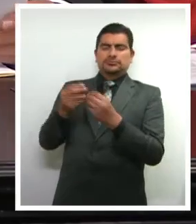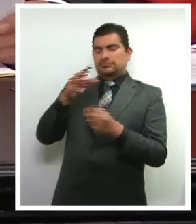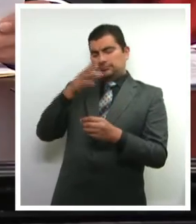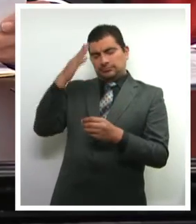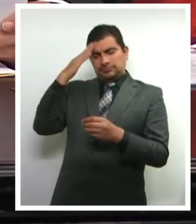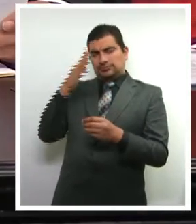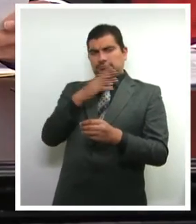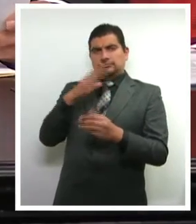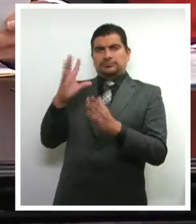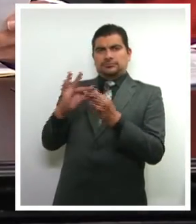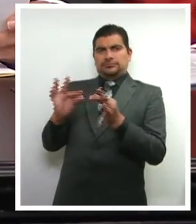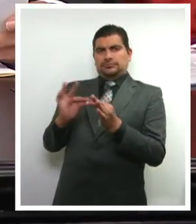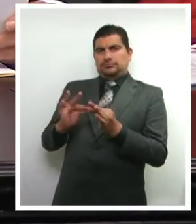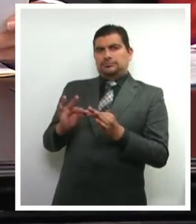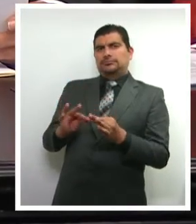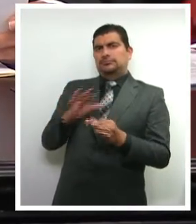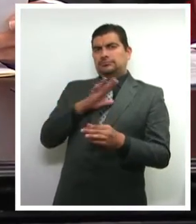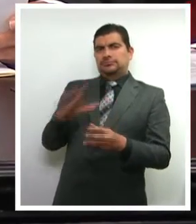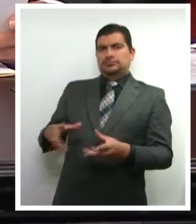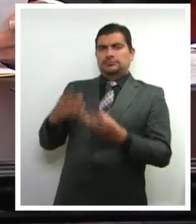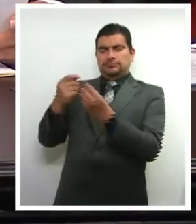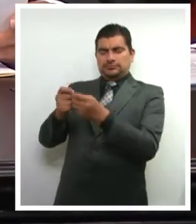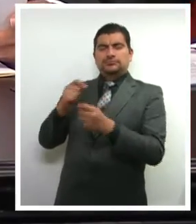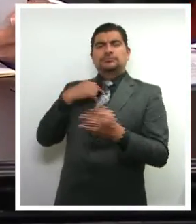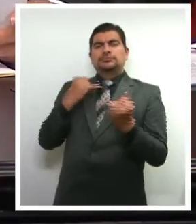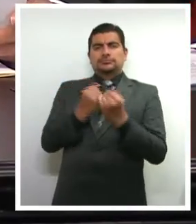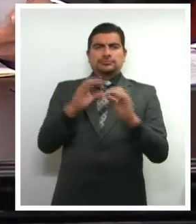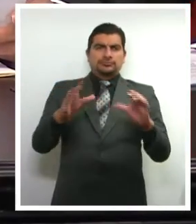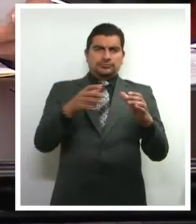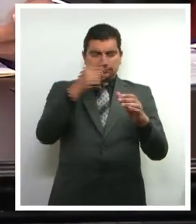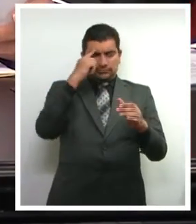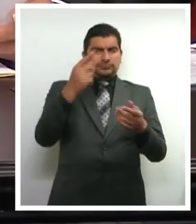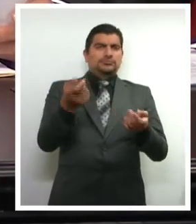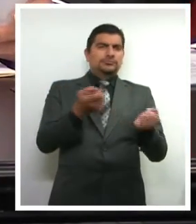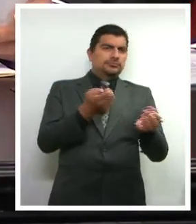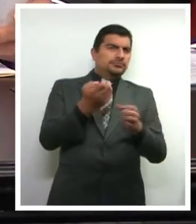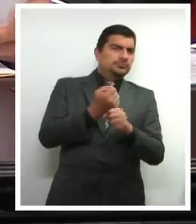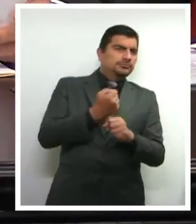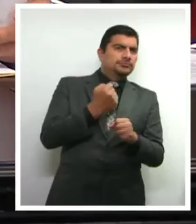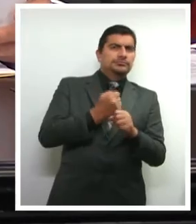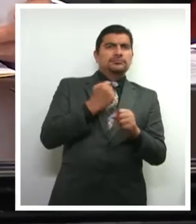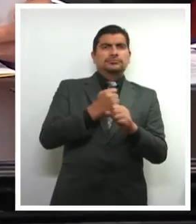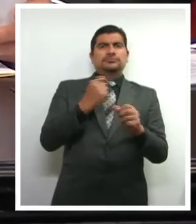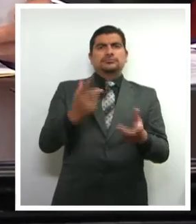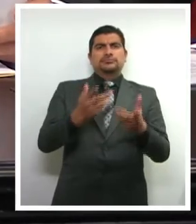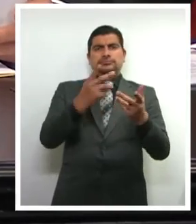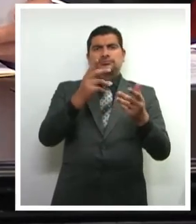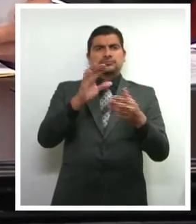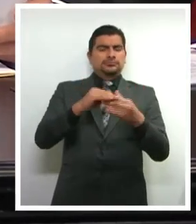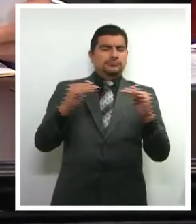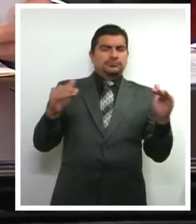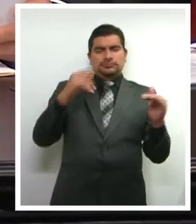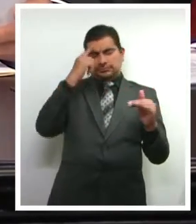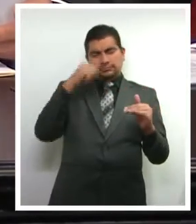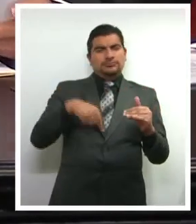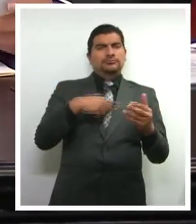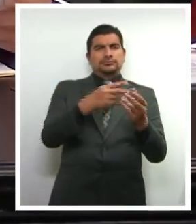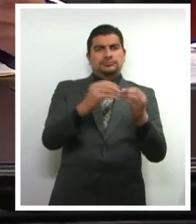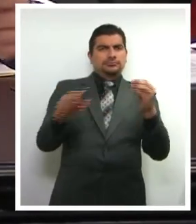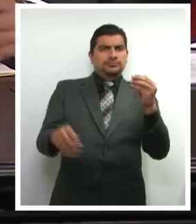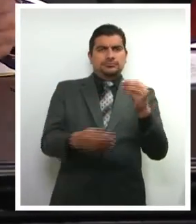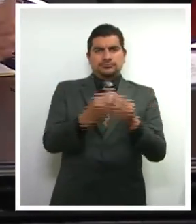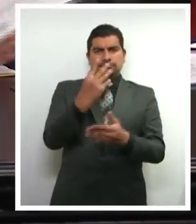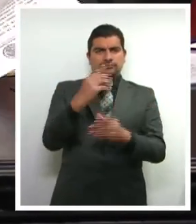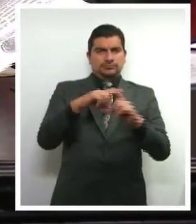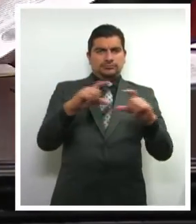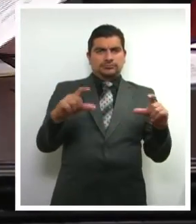Generales y a la Comisión de Ciudadanía, Ejercicio Democrático y Régimen de Gobierno la creación del apartado nuevo en